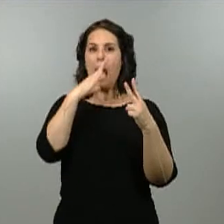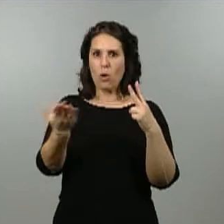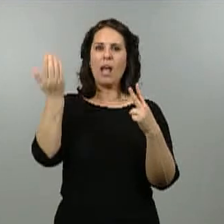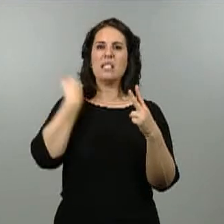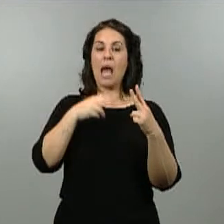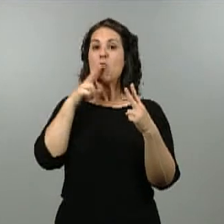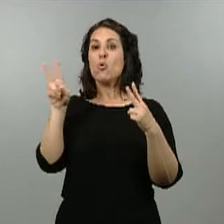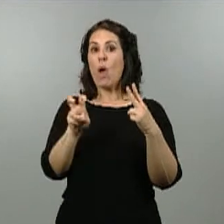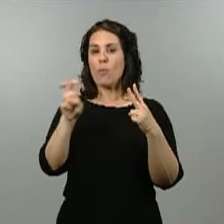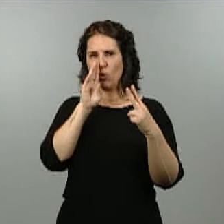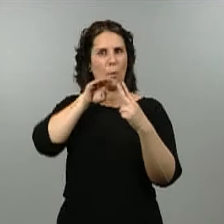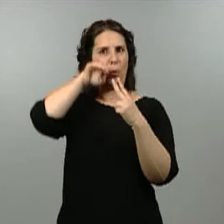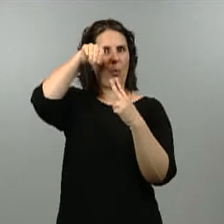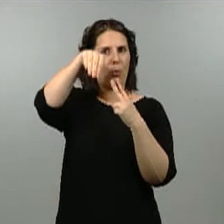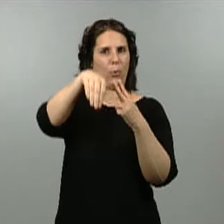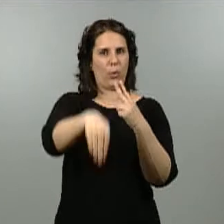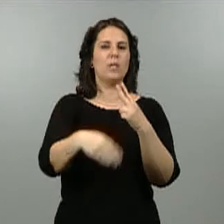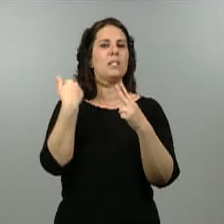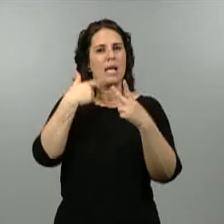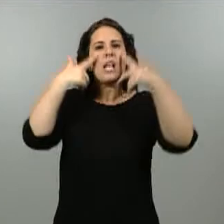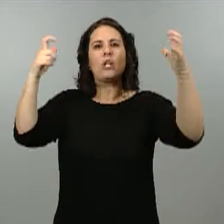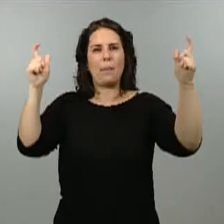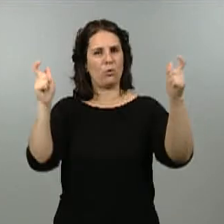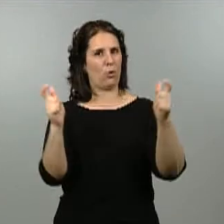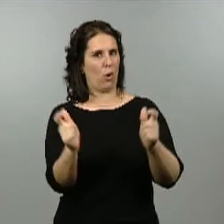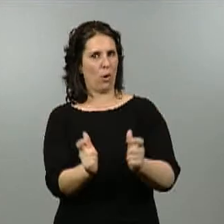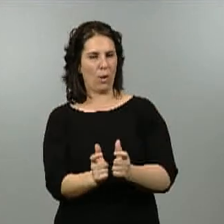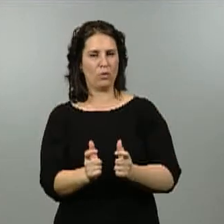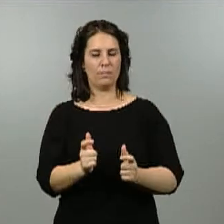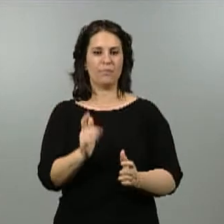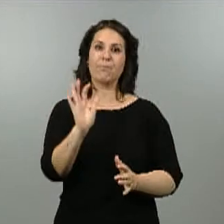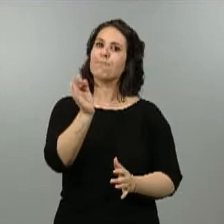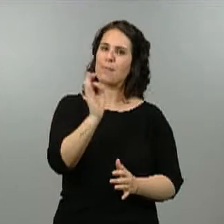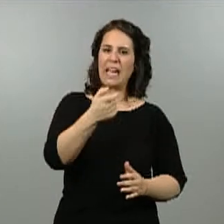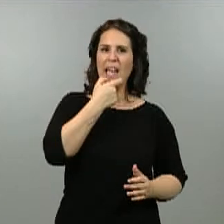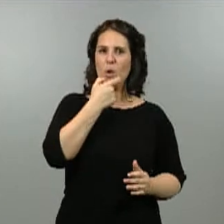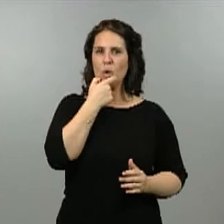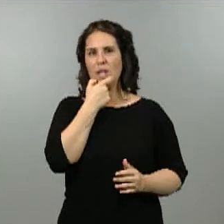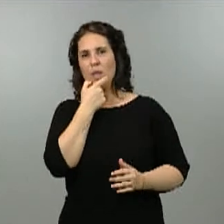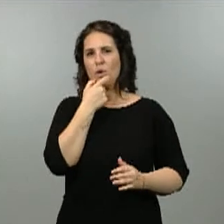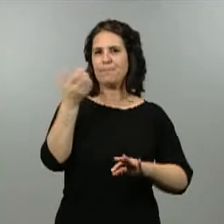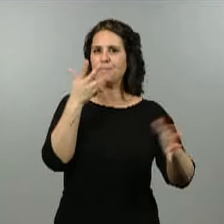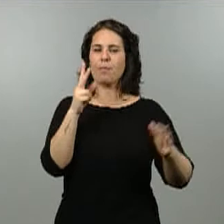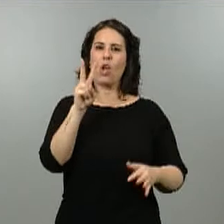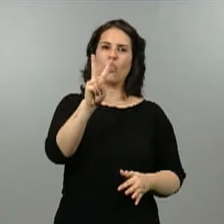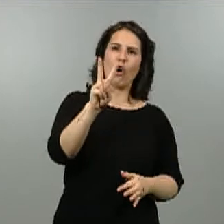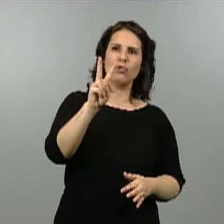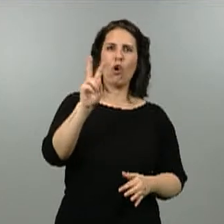notificados en los últimos días, pero sí que es cierto que el Reino Unido mantiene incrementos de alrededor del 2, entre el 2 y el